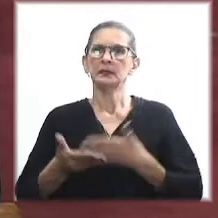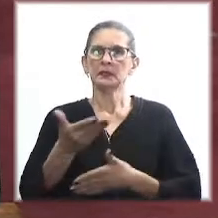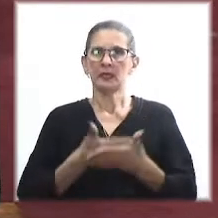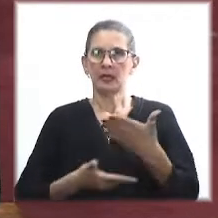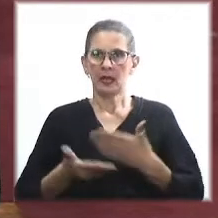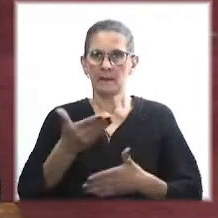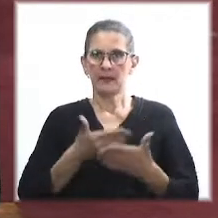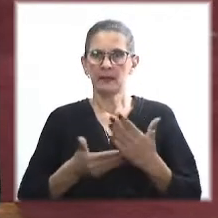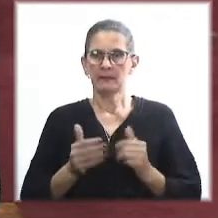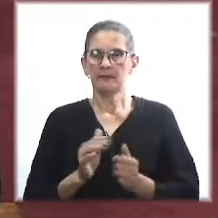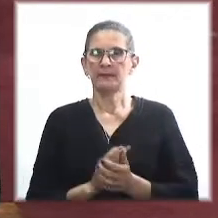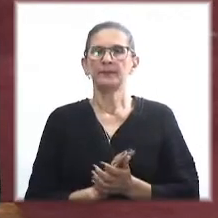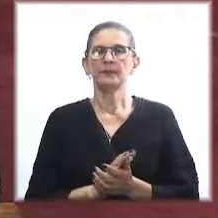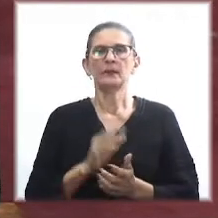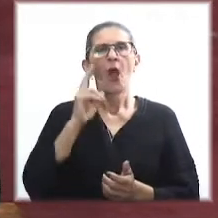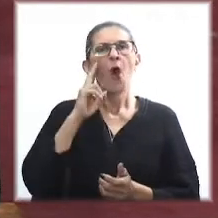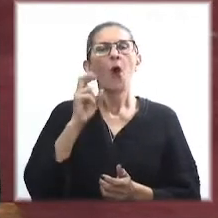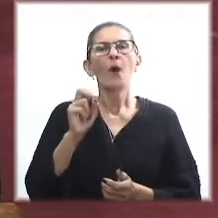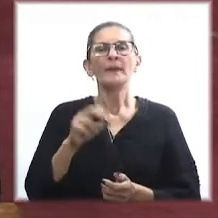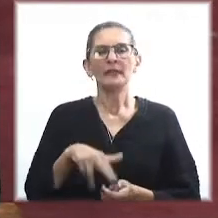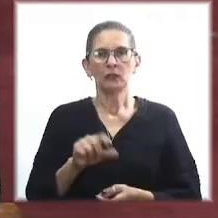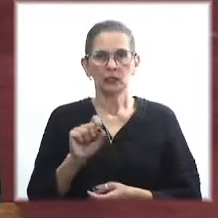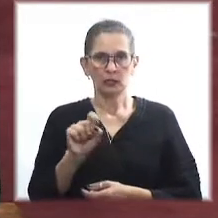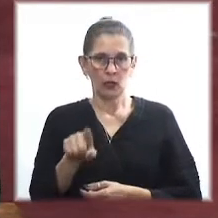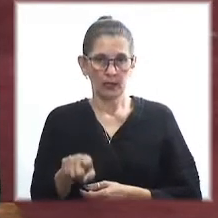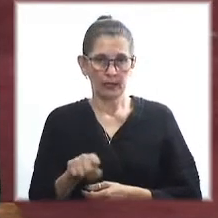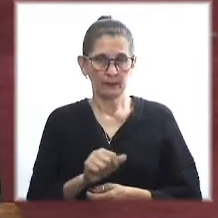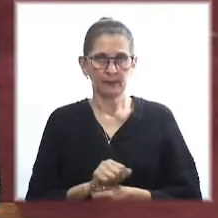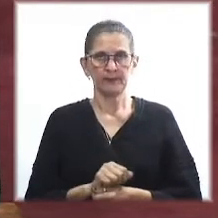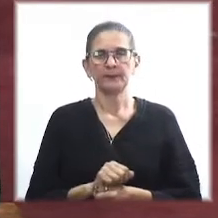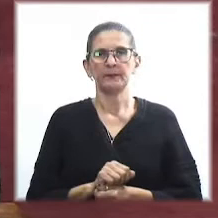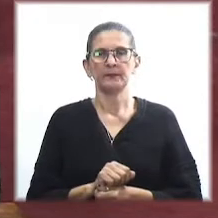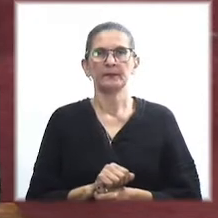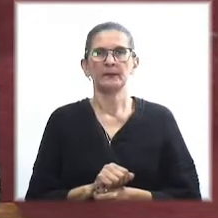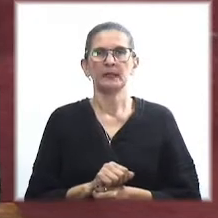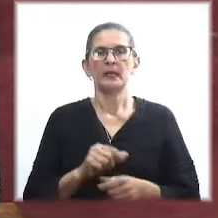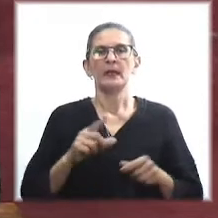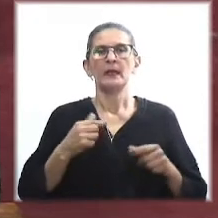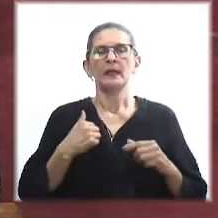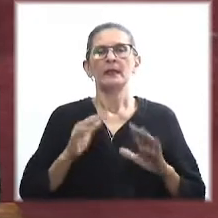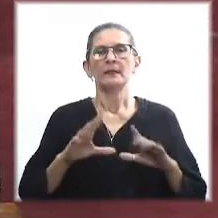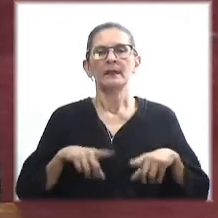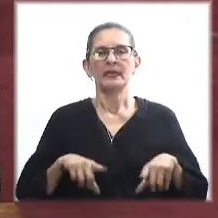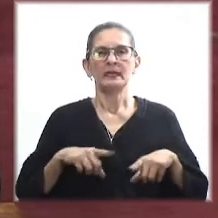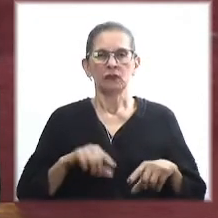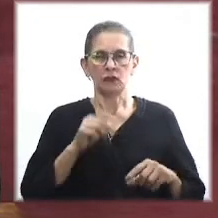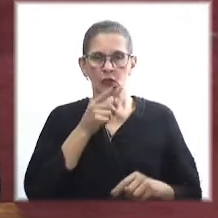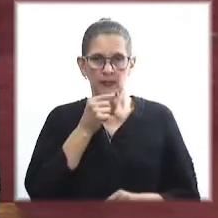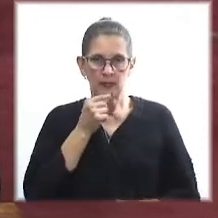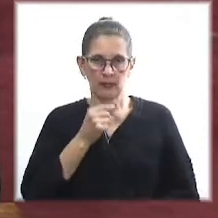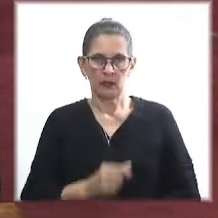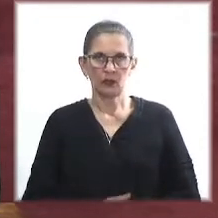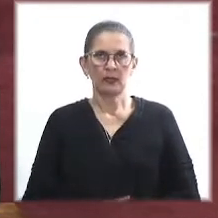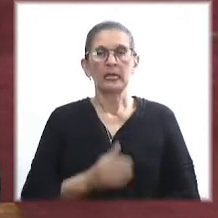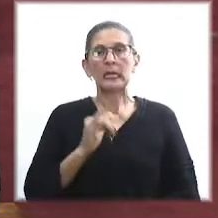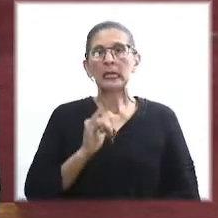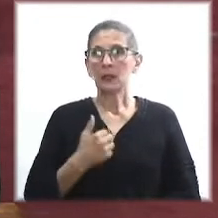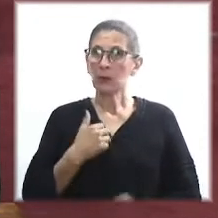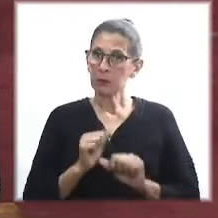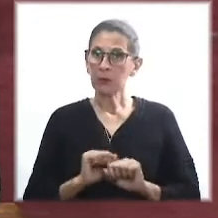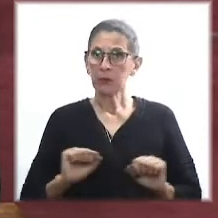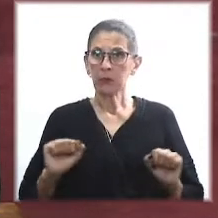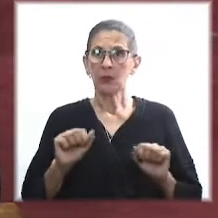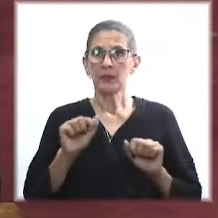intercambié personalmente opiniones con él, siendo él ya ministro del Interior, y